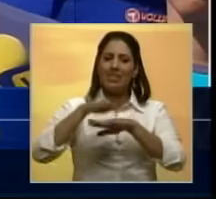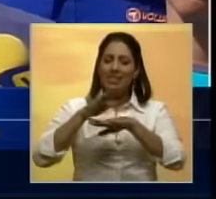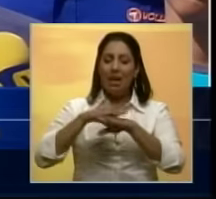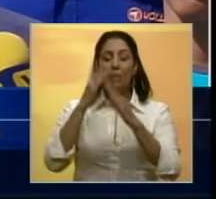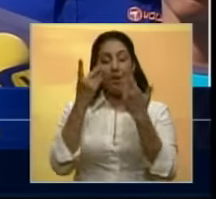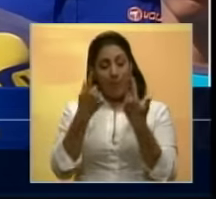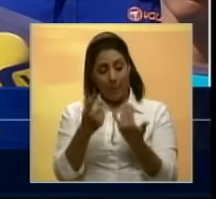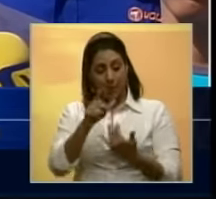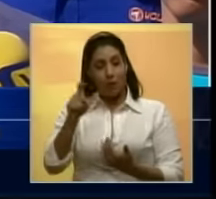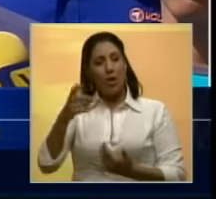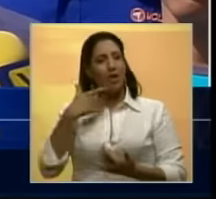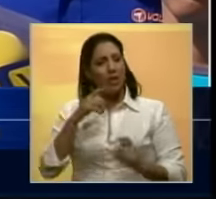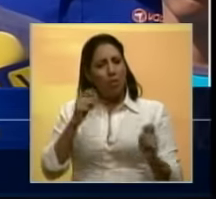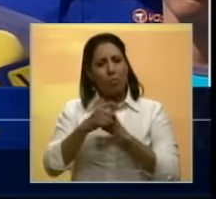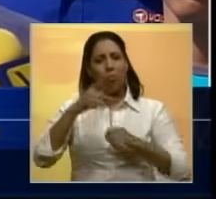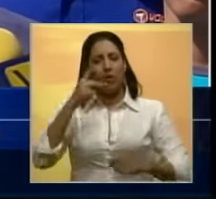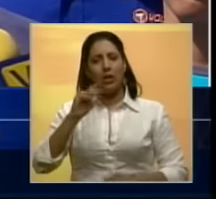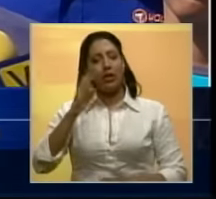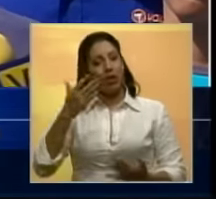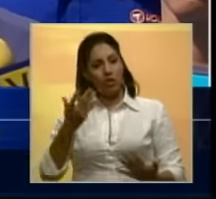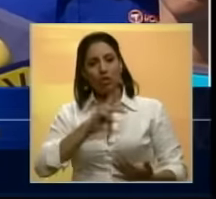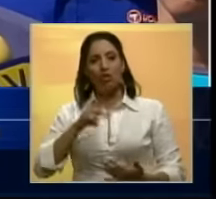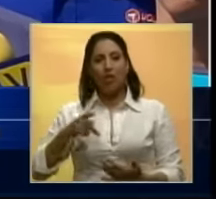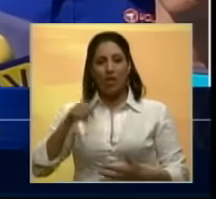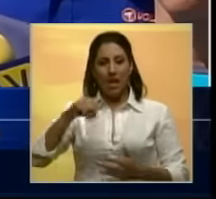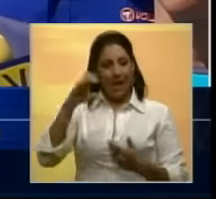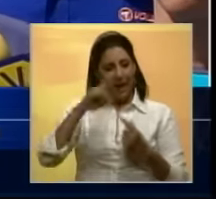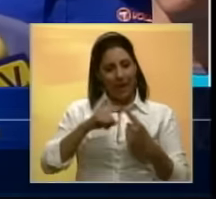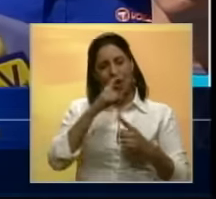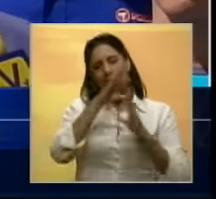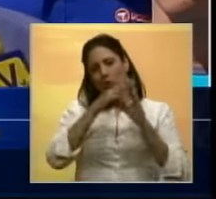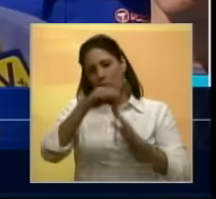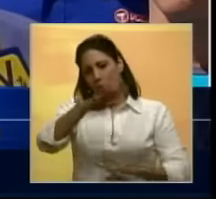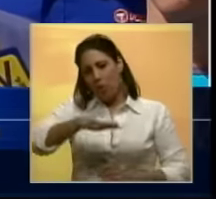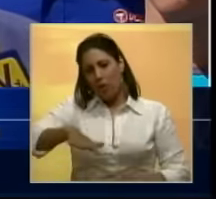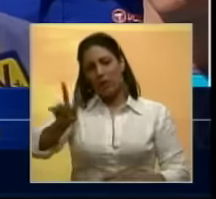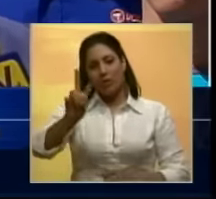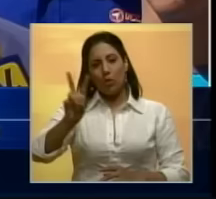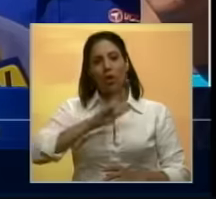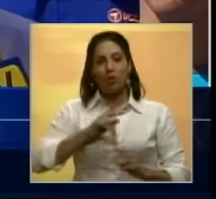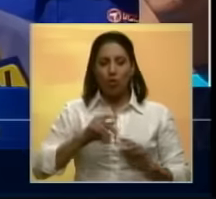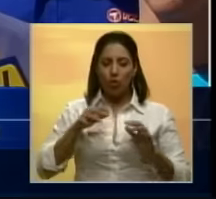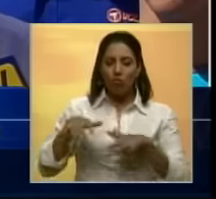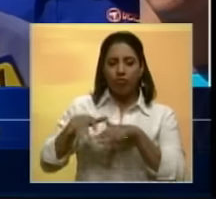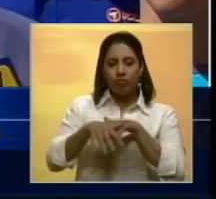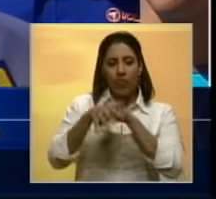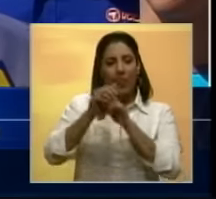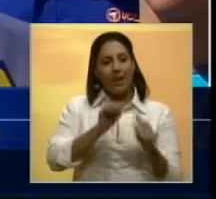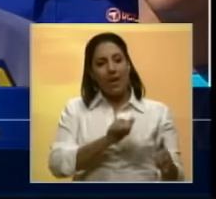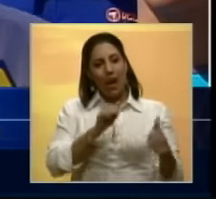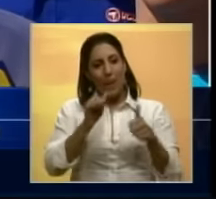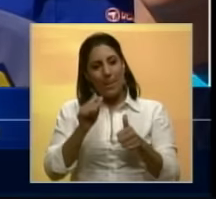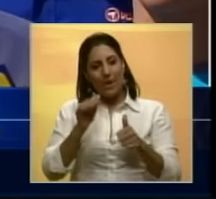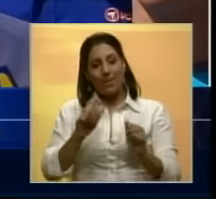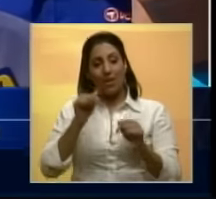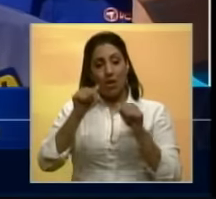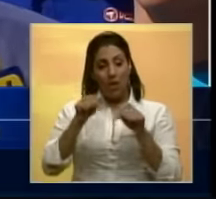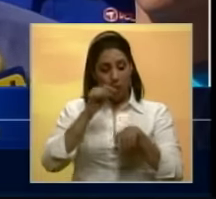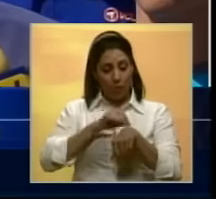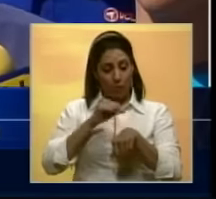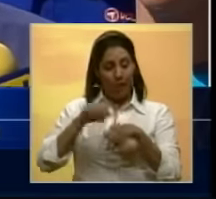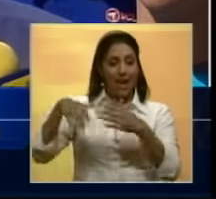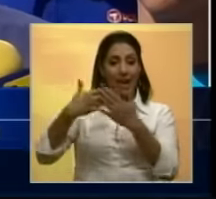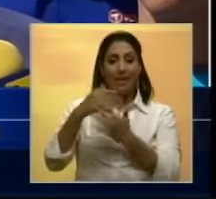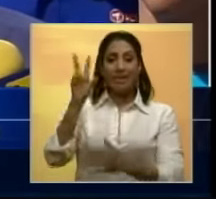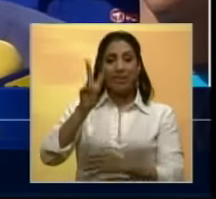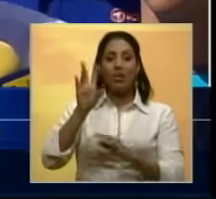que la mayoría de venezolanos queremos un cambio político. Y es por eso que no solamente en Caracas, sino en toda Venezuela, nos estamos movilizando y comenzaremos a hacerlo a partir de este momento hasta